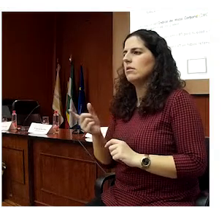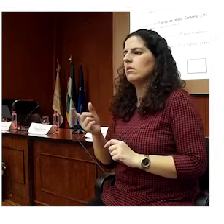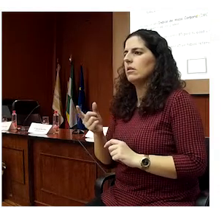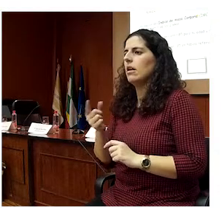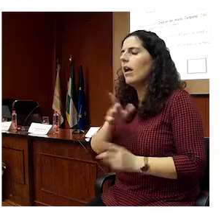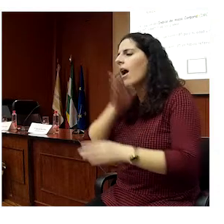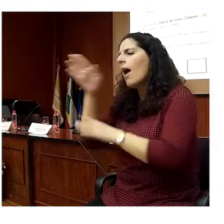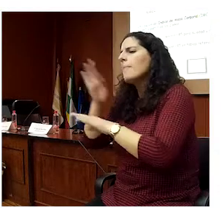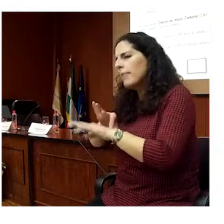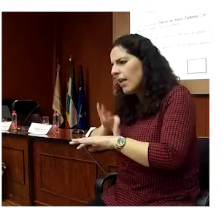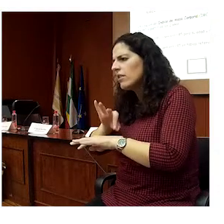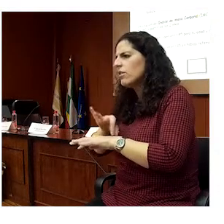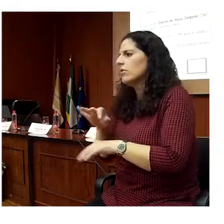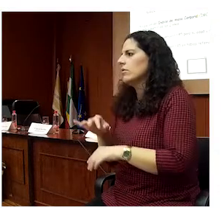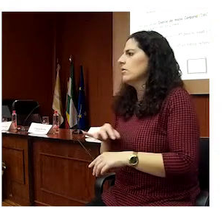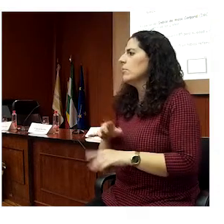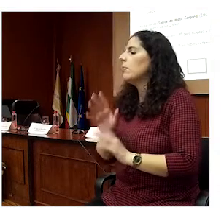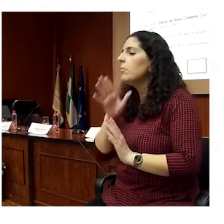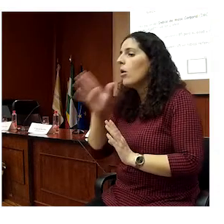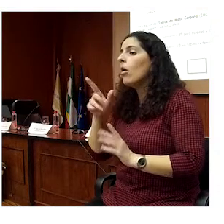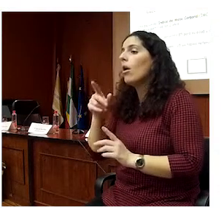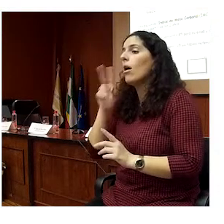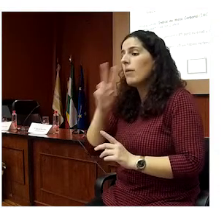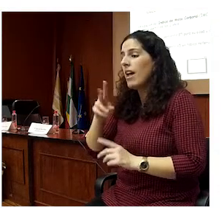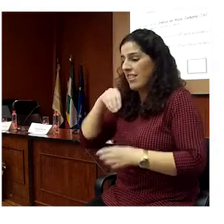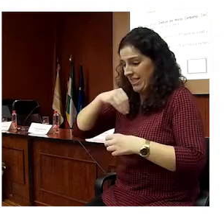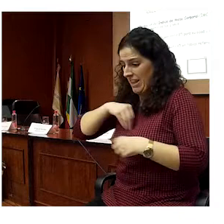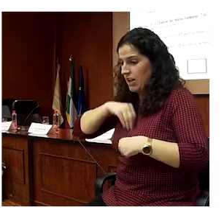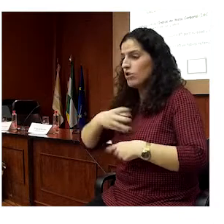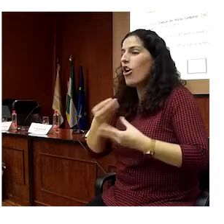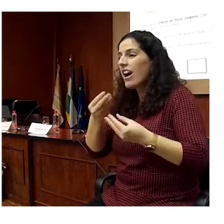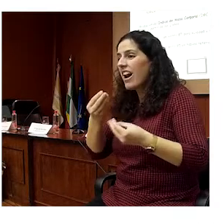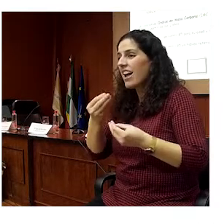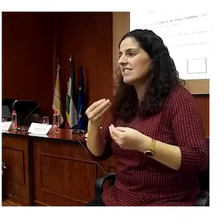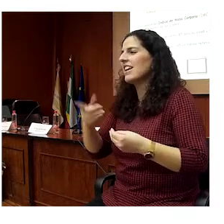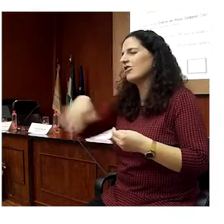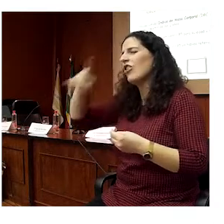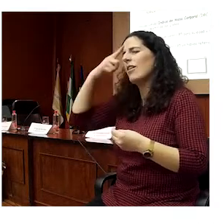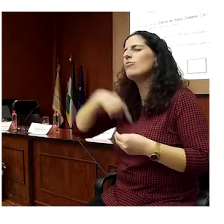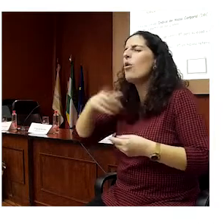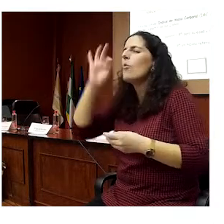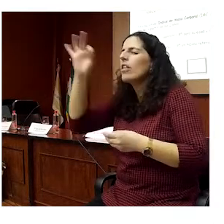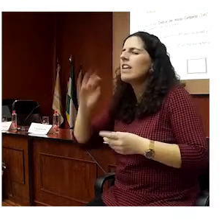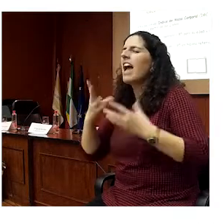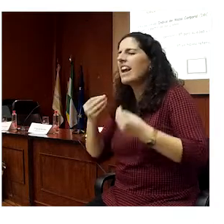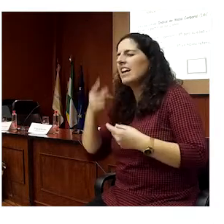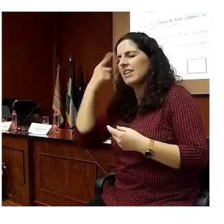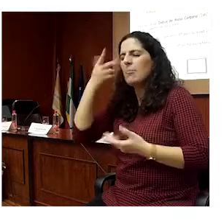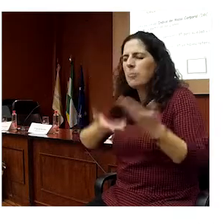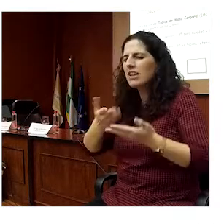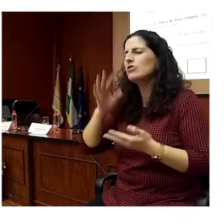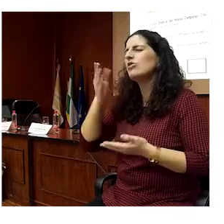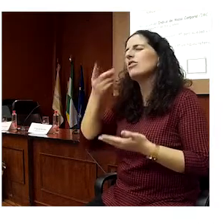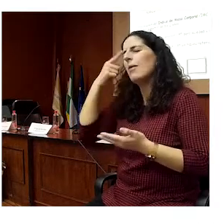que asista al pediatra, porque el índice de masa corporal, que en los adultos casi todo el mundo se lo sabe, cómo se lo tiene que calcular para